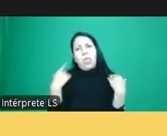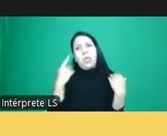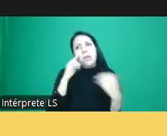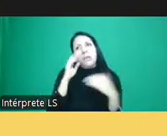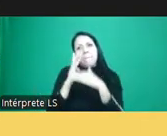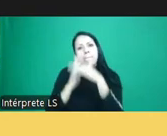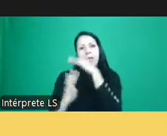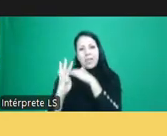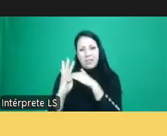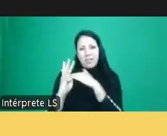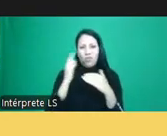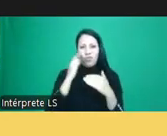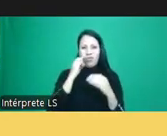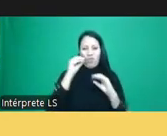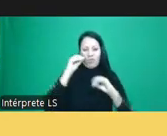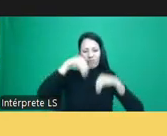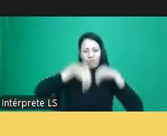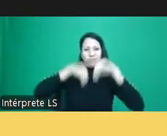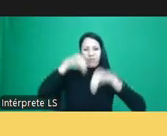mi cartografía.